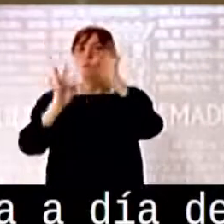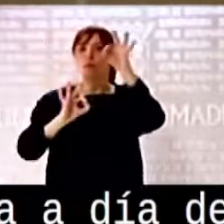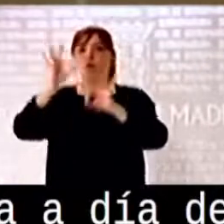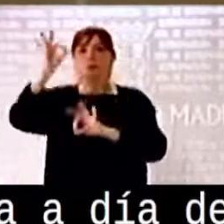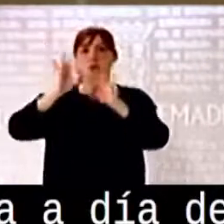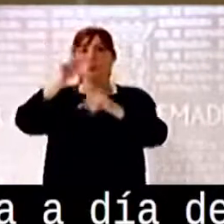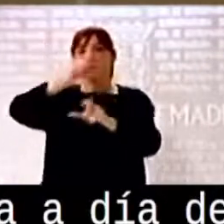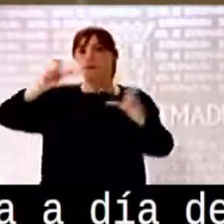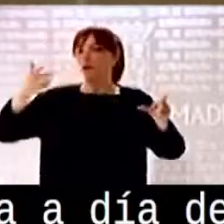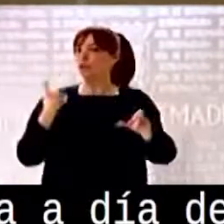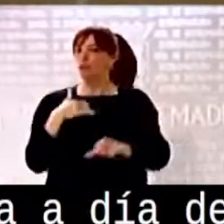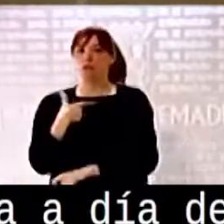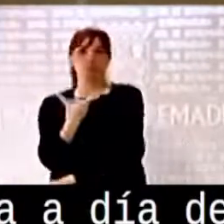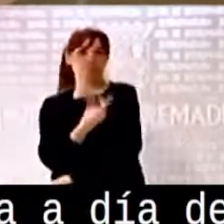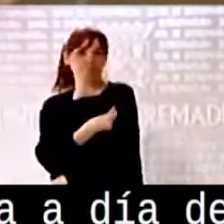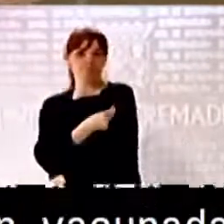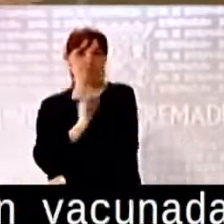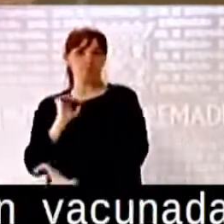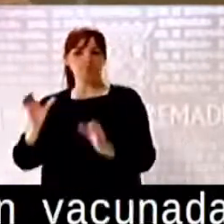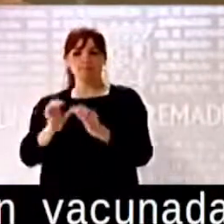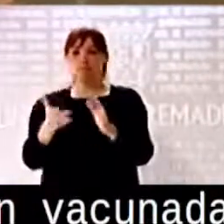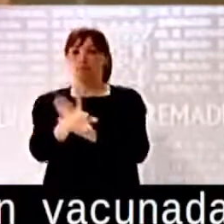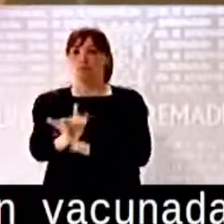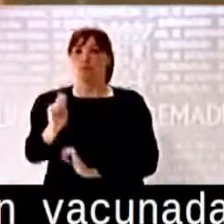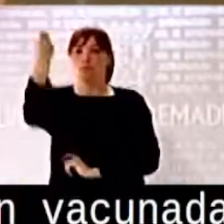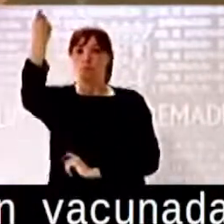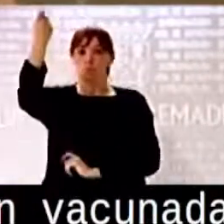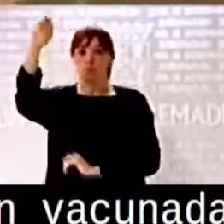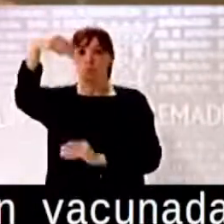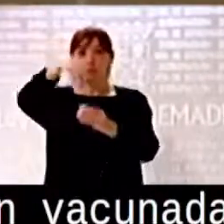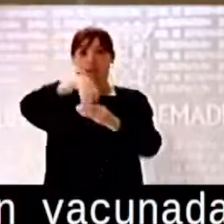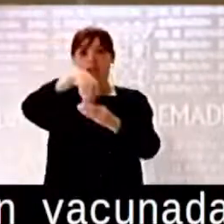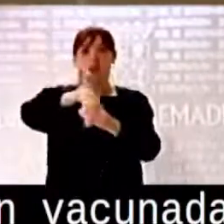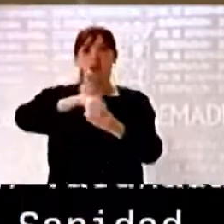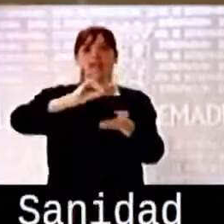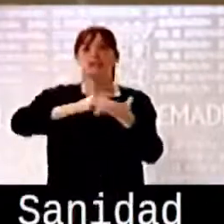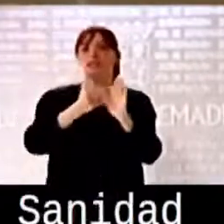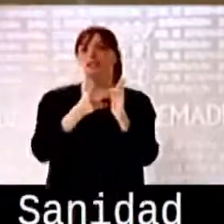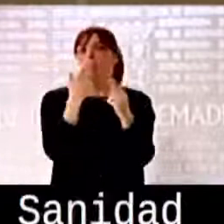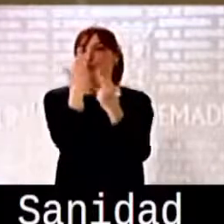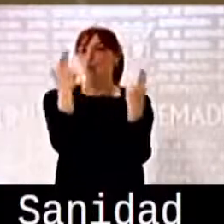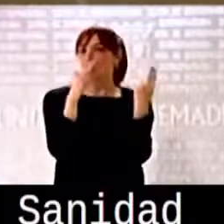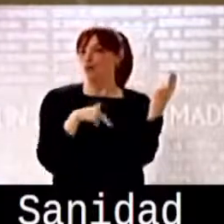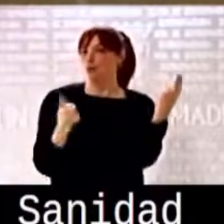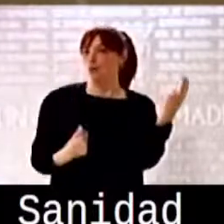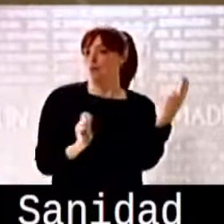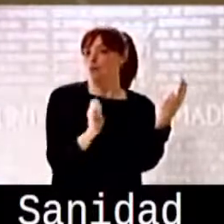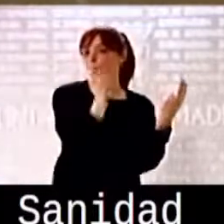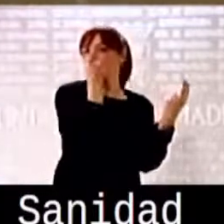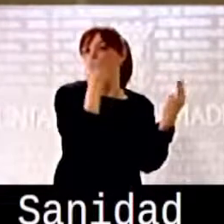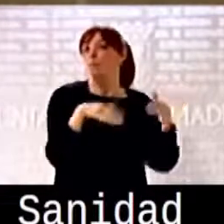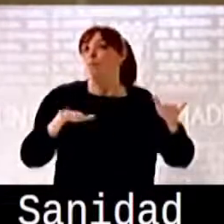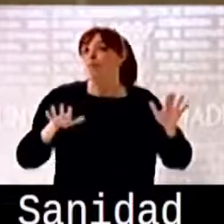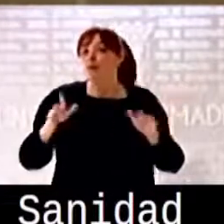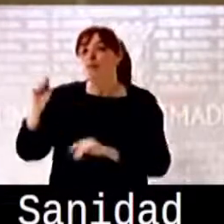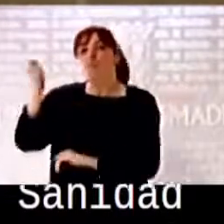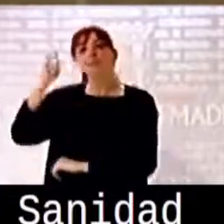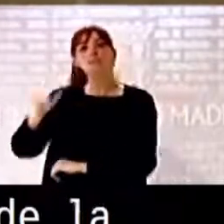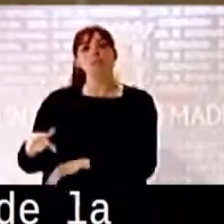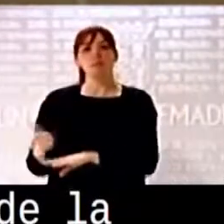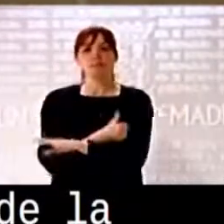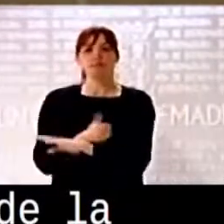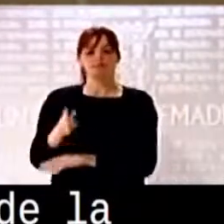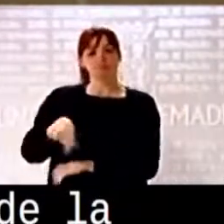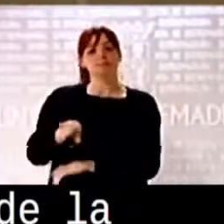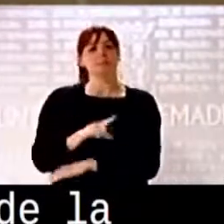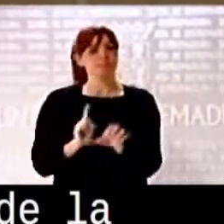96,4% de la población vacunada es un éxito del sistema público de sanidad, pero fundamentalmente es un éxito de la